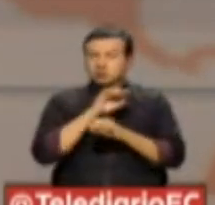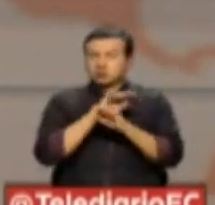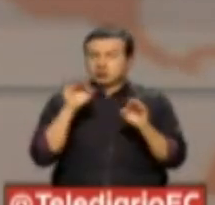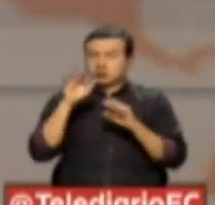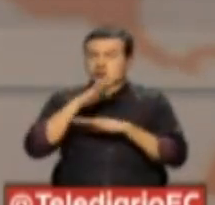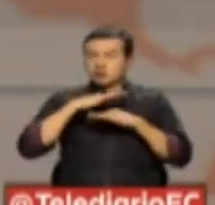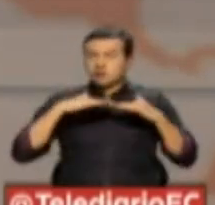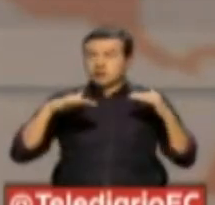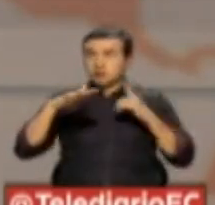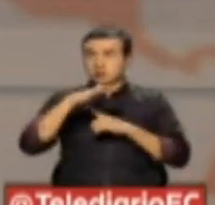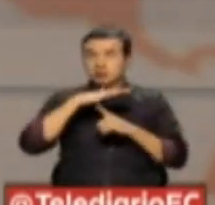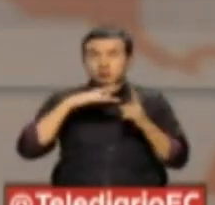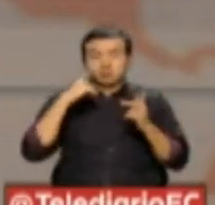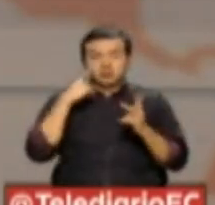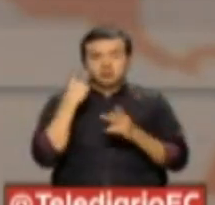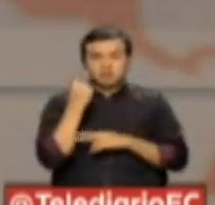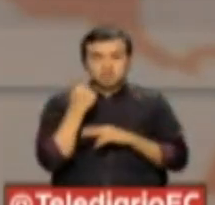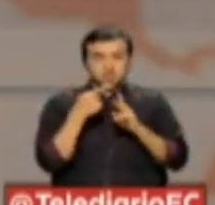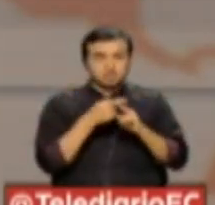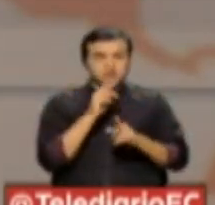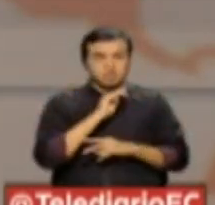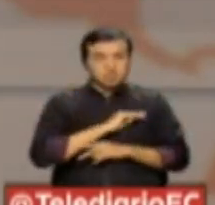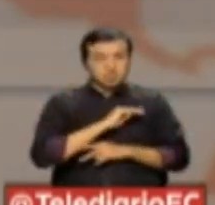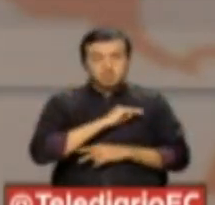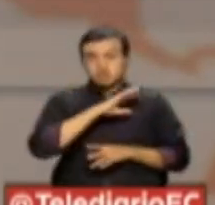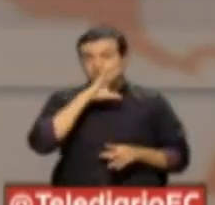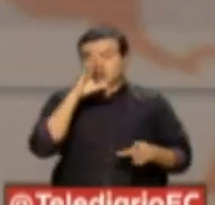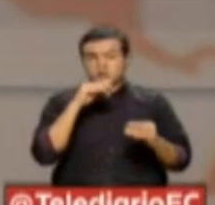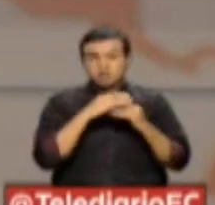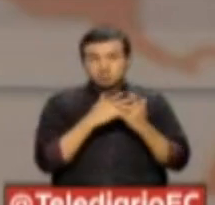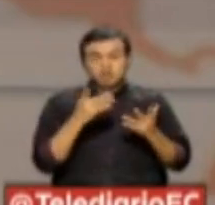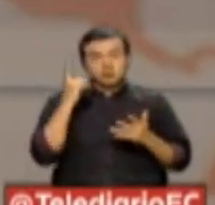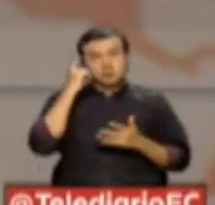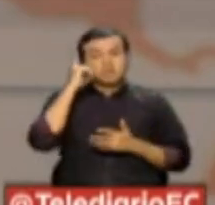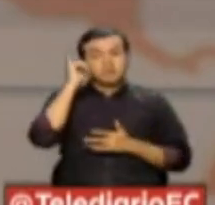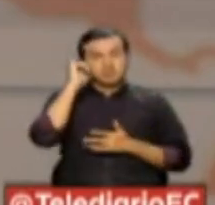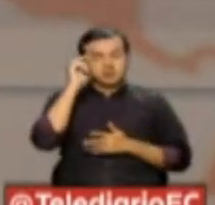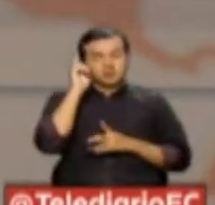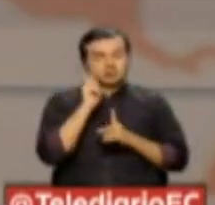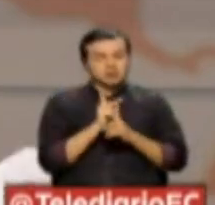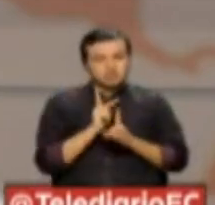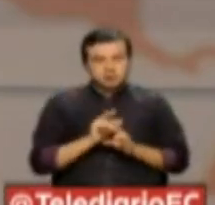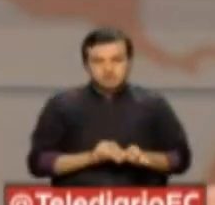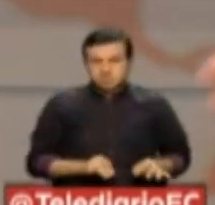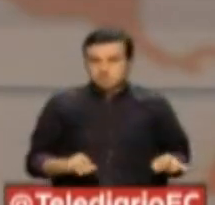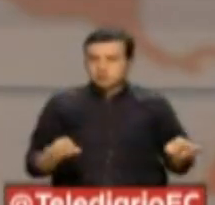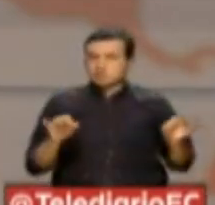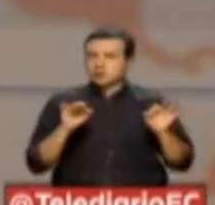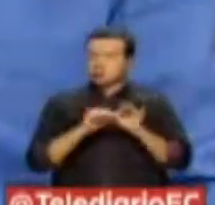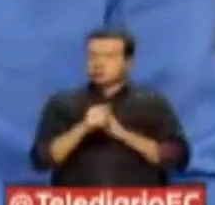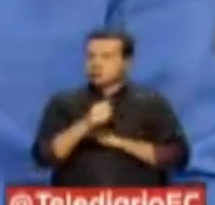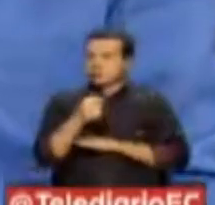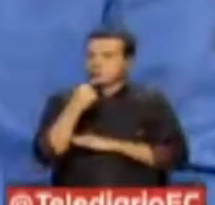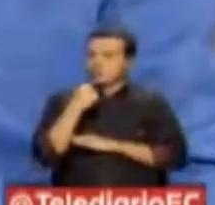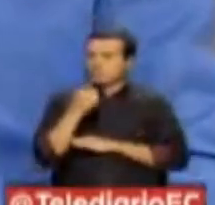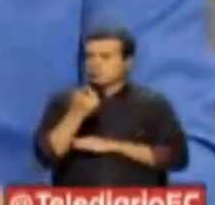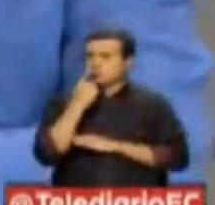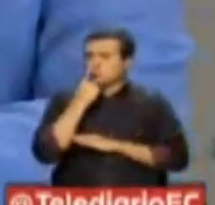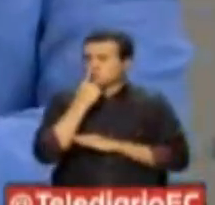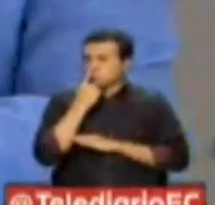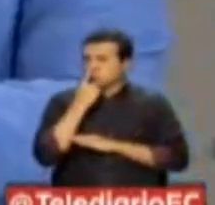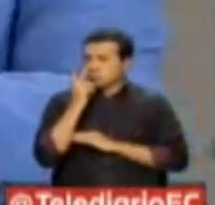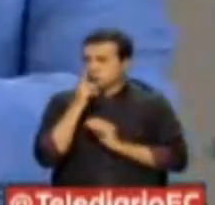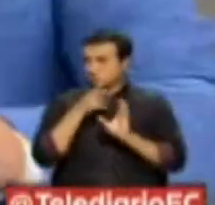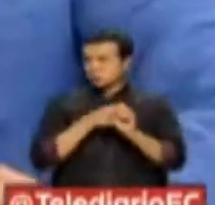ambiental el financiamiento del municipio estos me parece a mí que son los temas sustantivos el mismo estaría interesado en